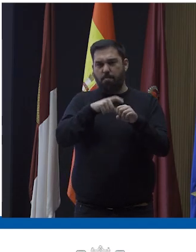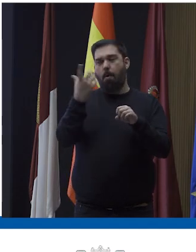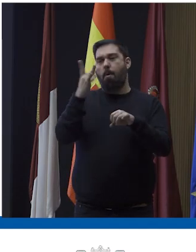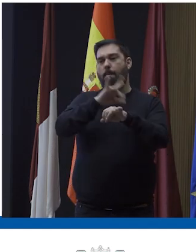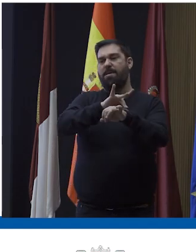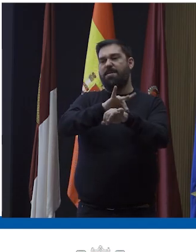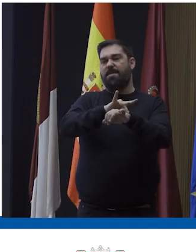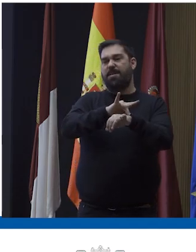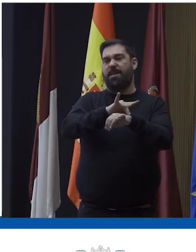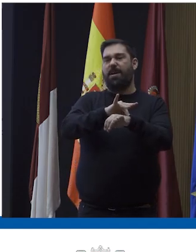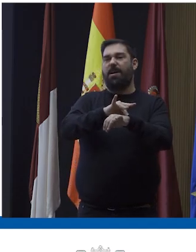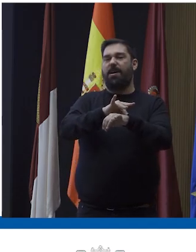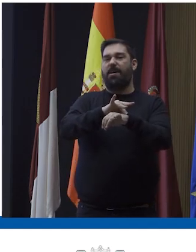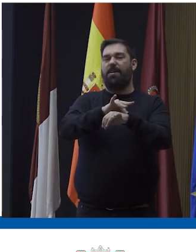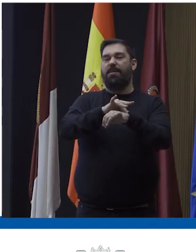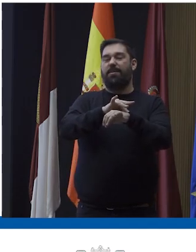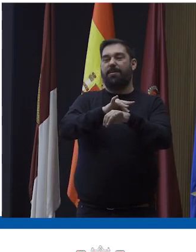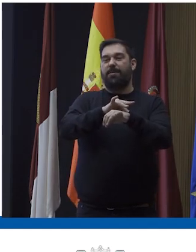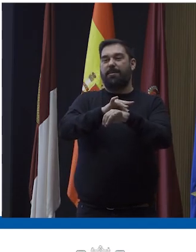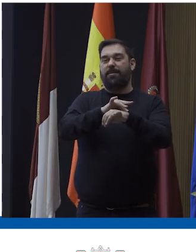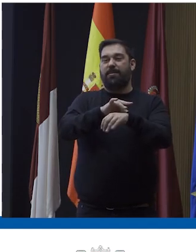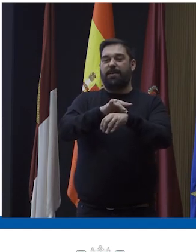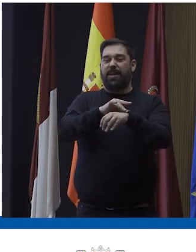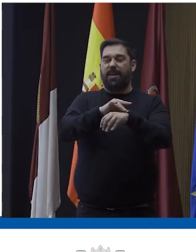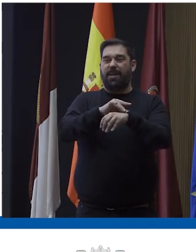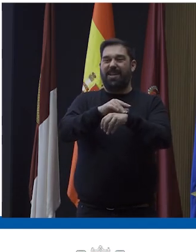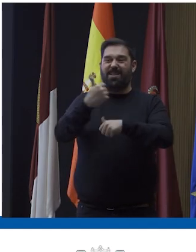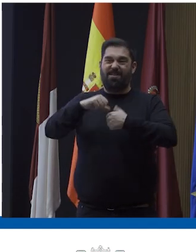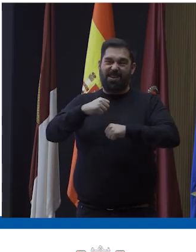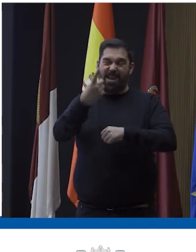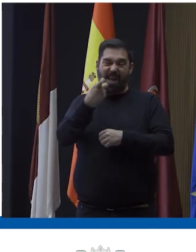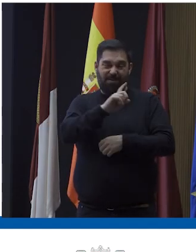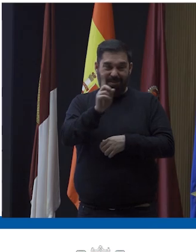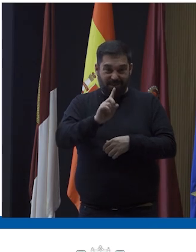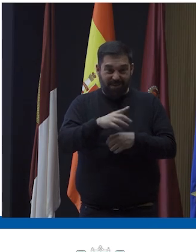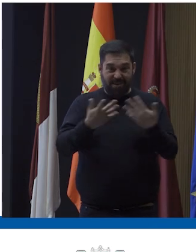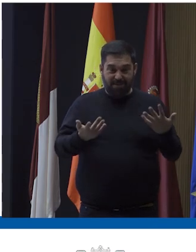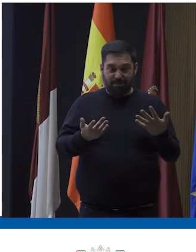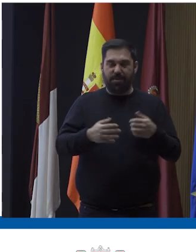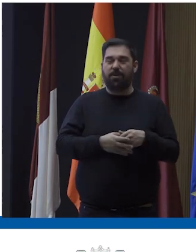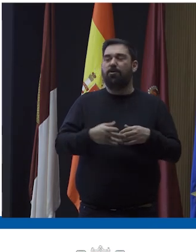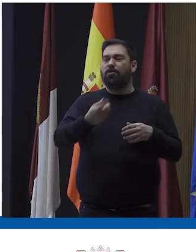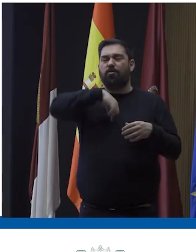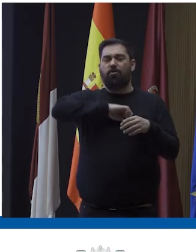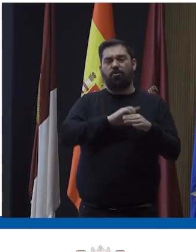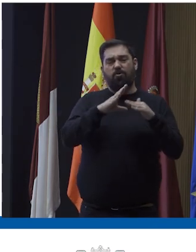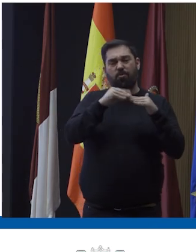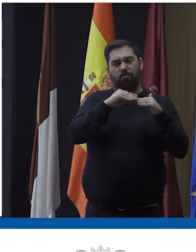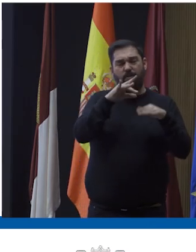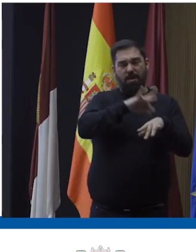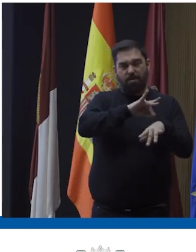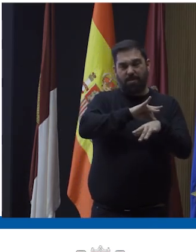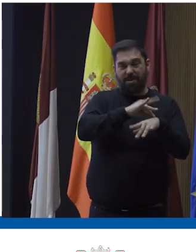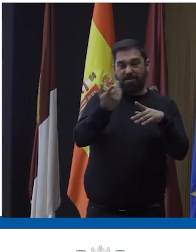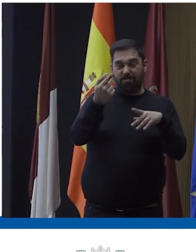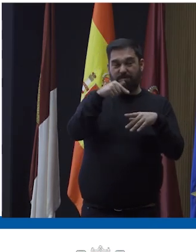medicina puede alargarlo sin necesidad de cirugía. Pues nosotros tenemos muchas pacientes que o no está indicada